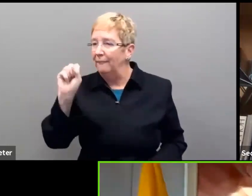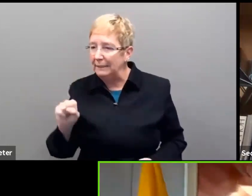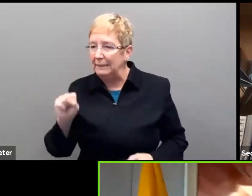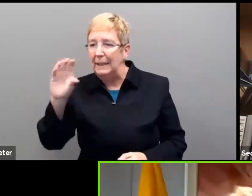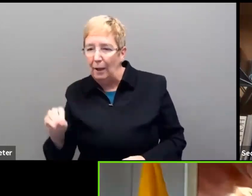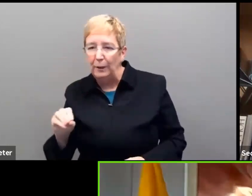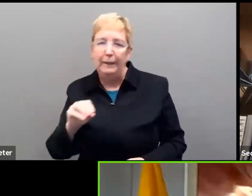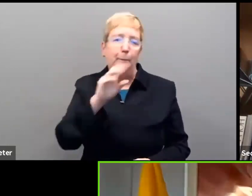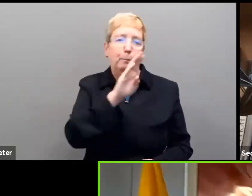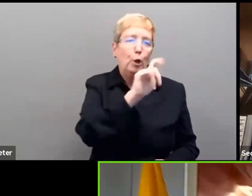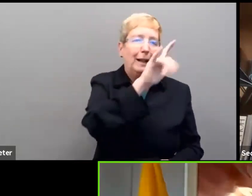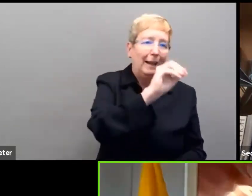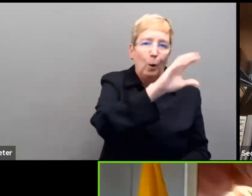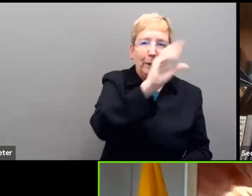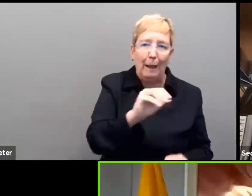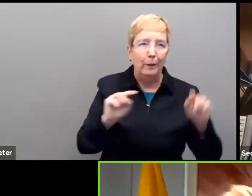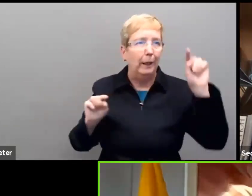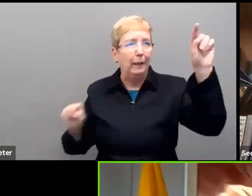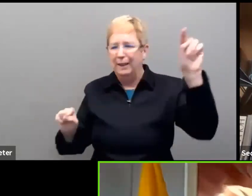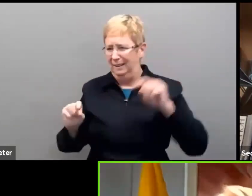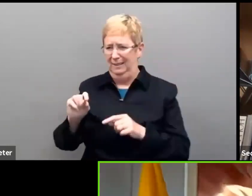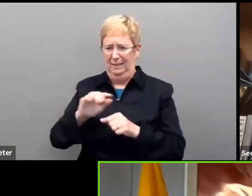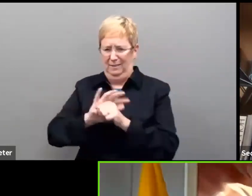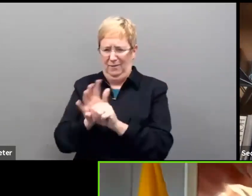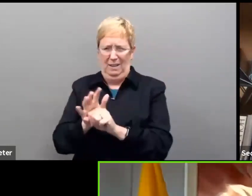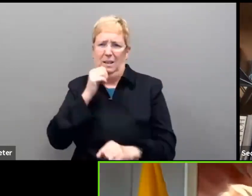Grace es que